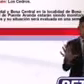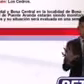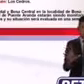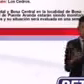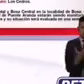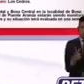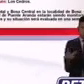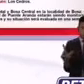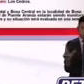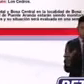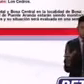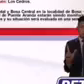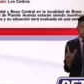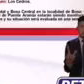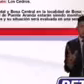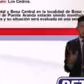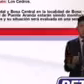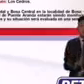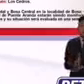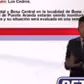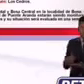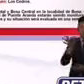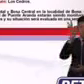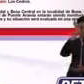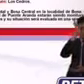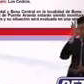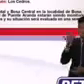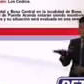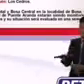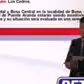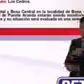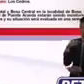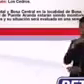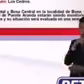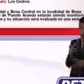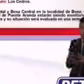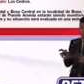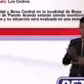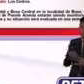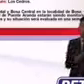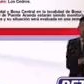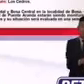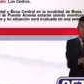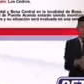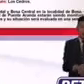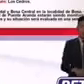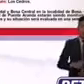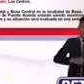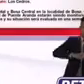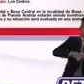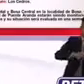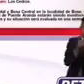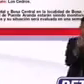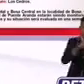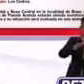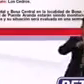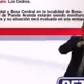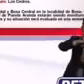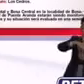Como continúa la alerta roja hospitalaria, mantendremos el pico y cédula hasta que ésta sea